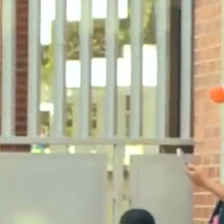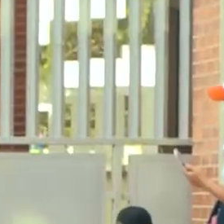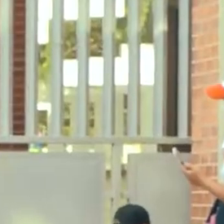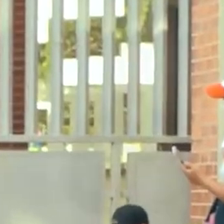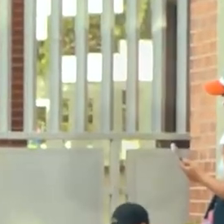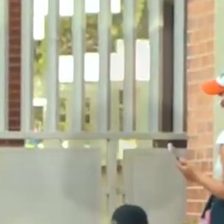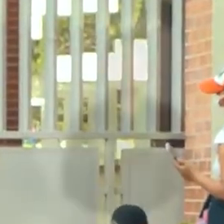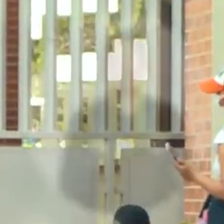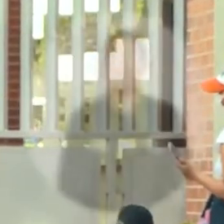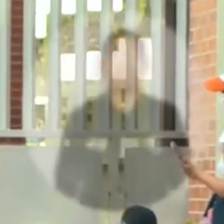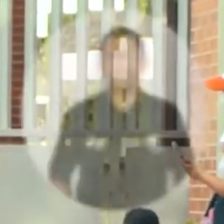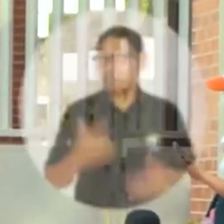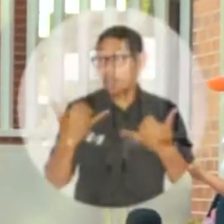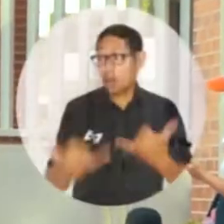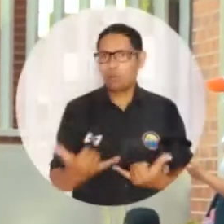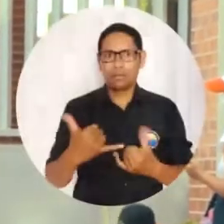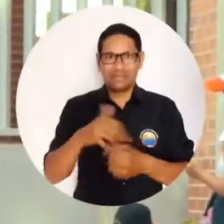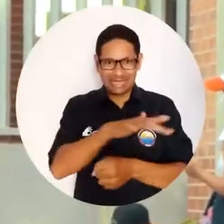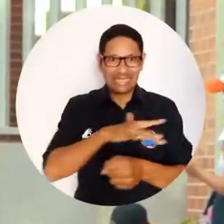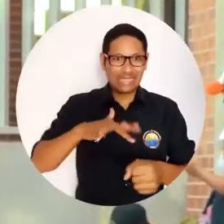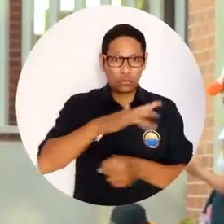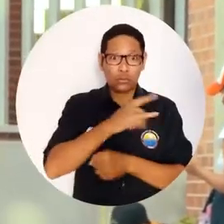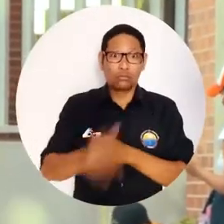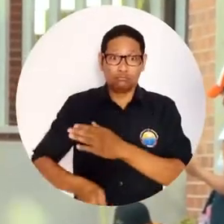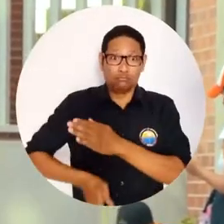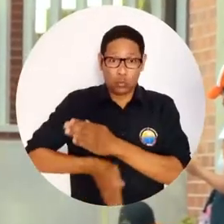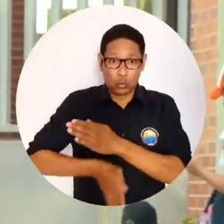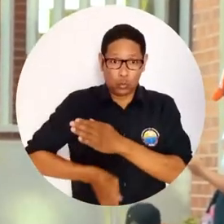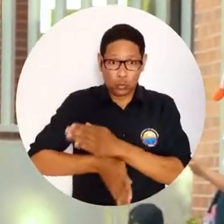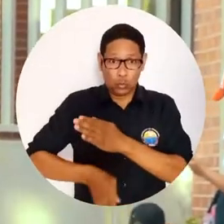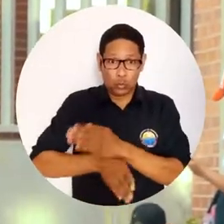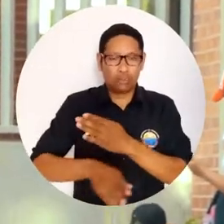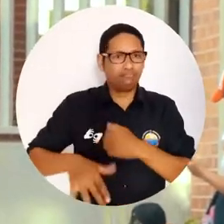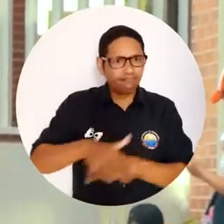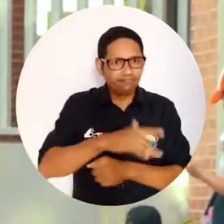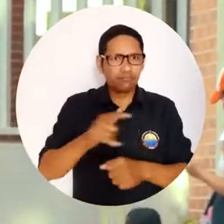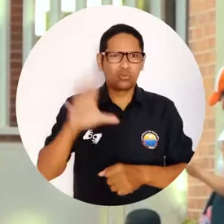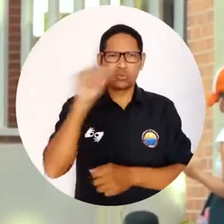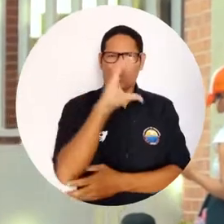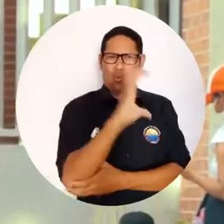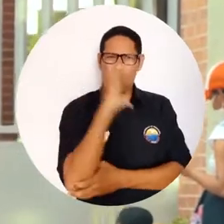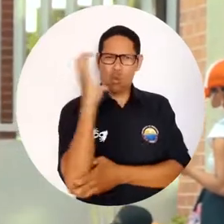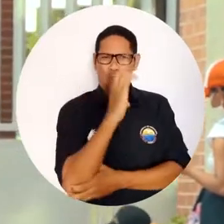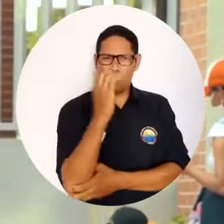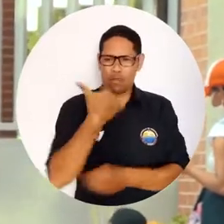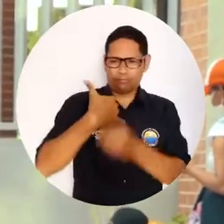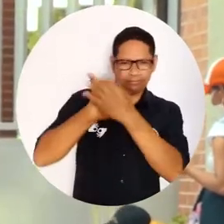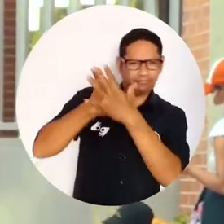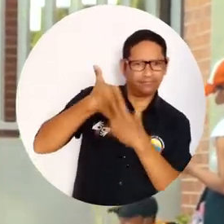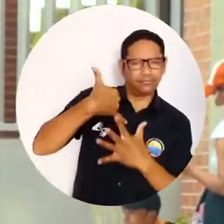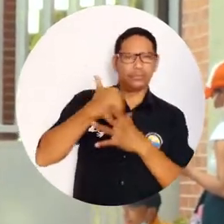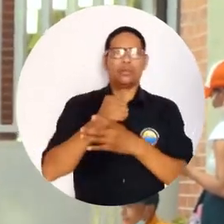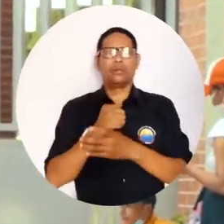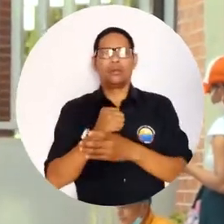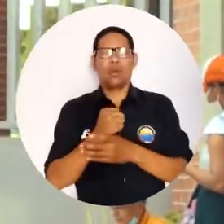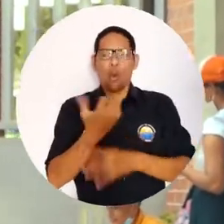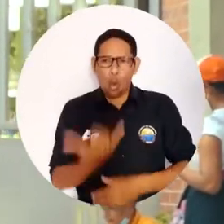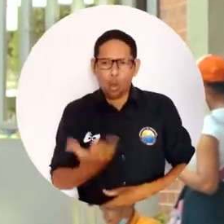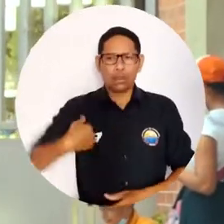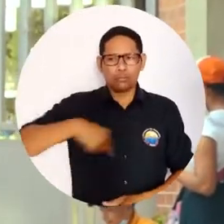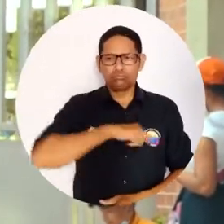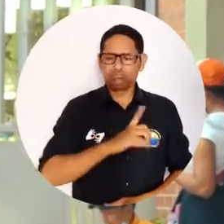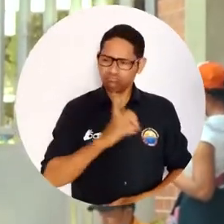En el marco pues de esta situación que aún continúa brindándose a lo largo y ancho del país, decidimos